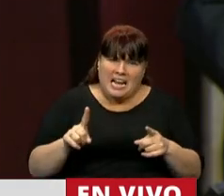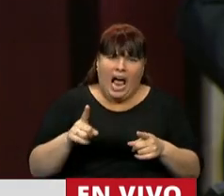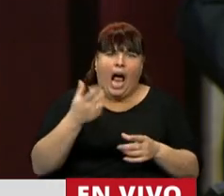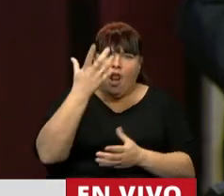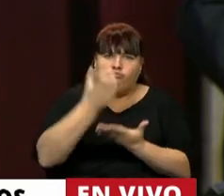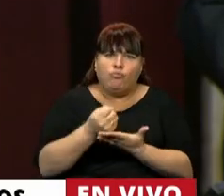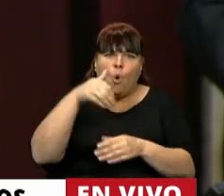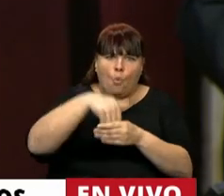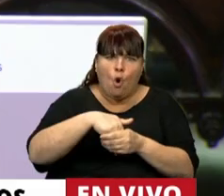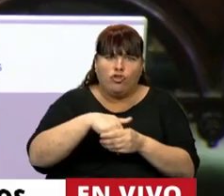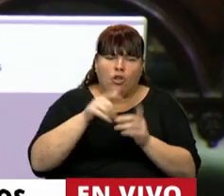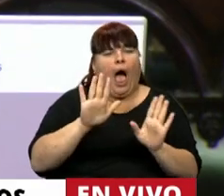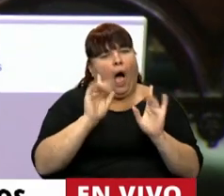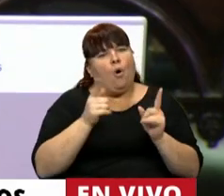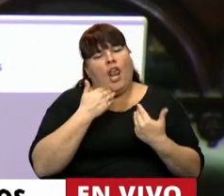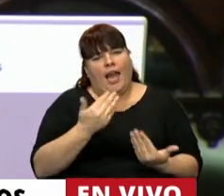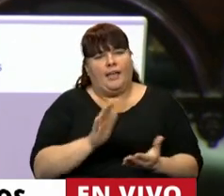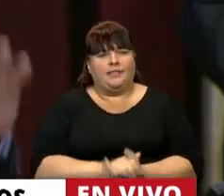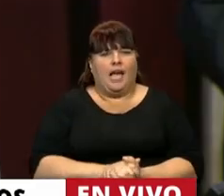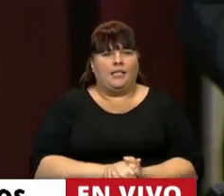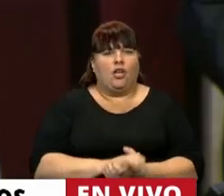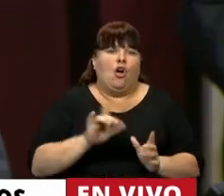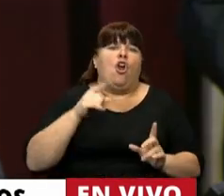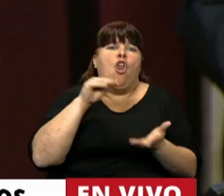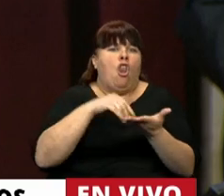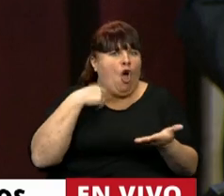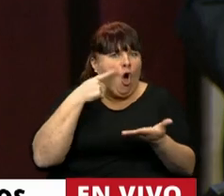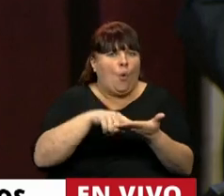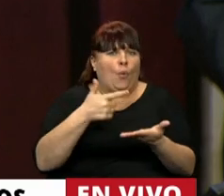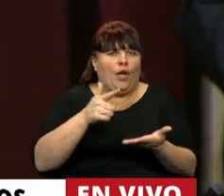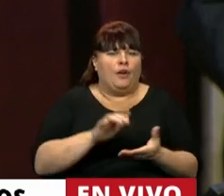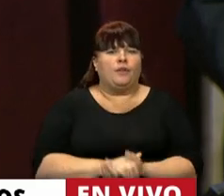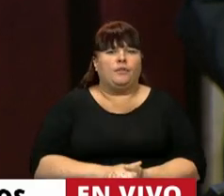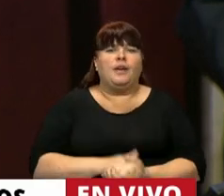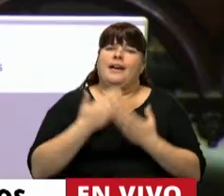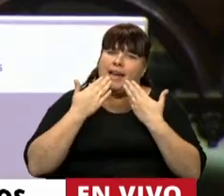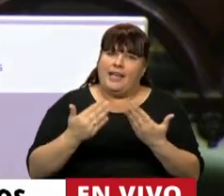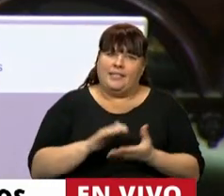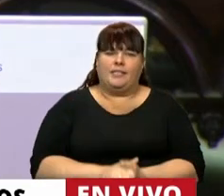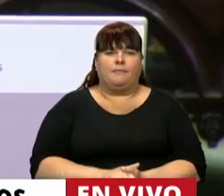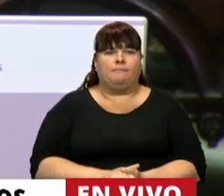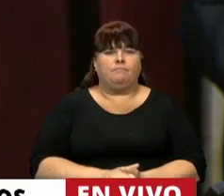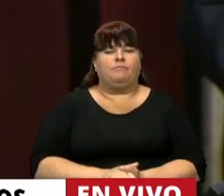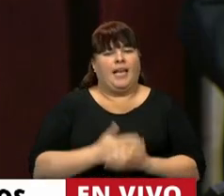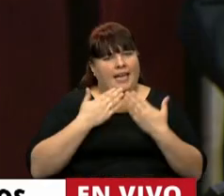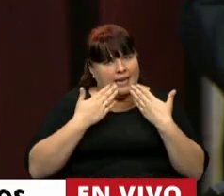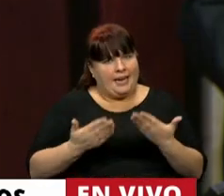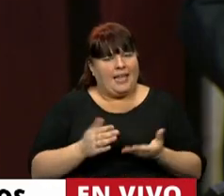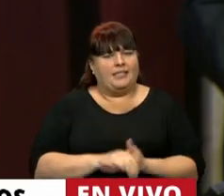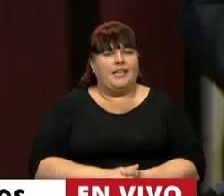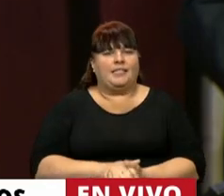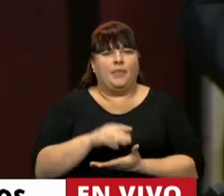tomó el voto, diputado. ¿Eh? Ah, bueno, gracias. No, pero no me figura, por eso. Gracias.